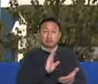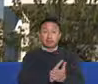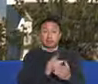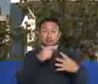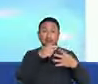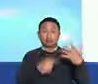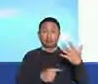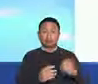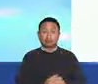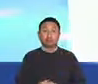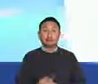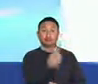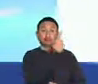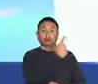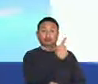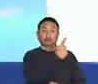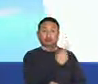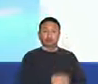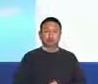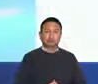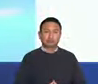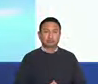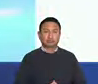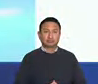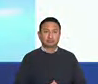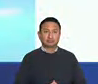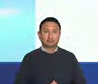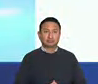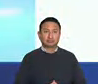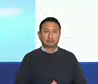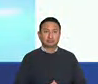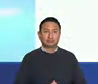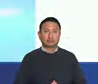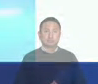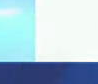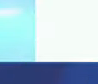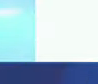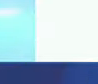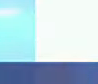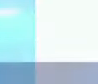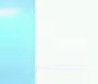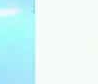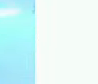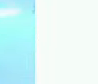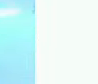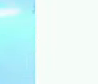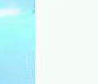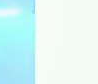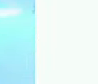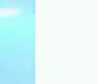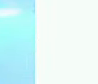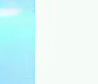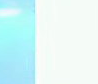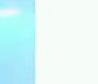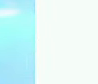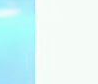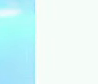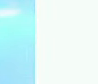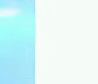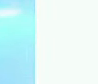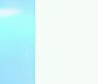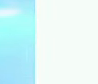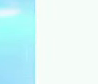sectores. De la parroquia Pifo, barrios La Libertad, San Francisco, Centro Pifo, Amazonas, Palugo, Los